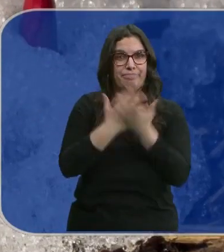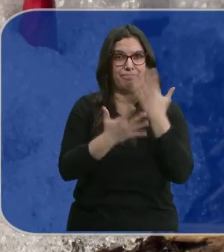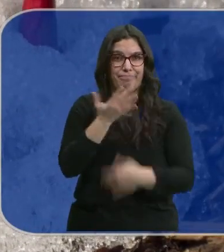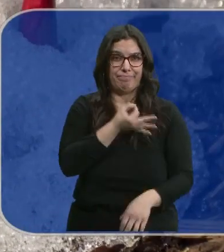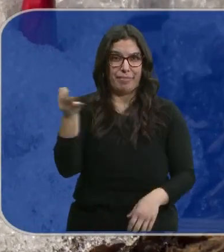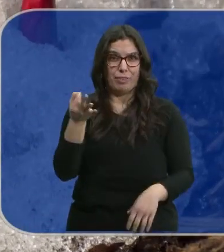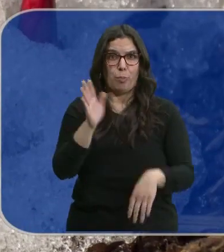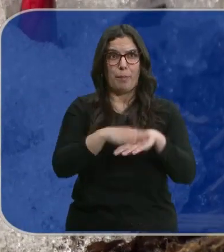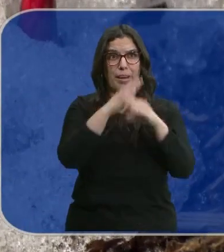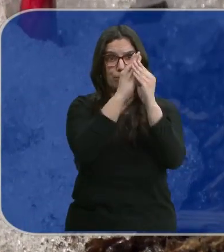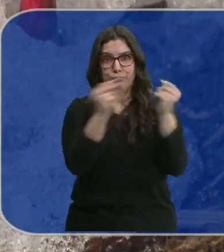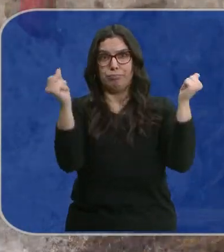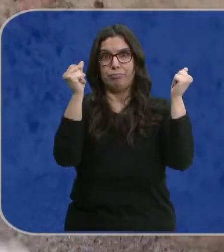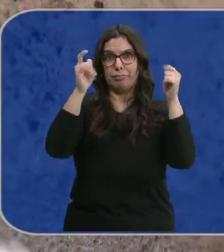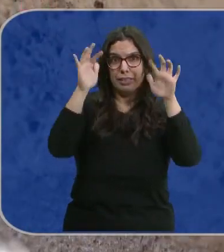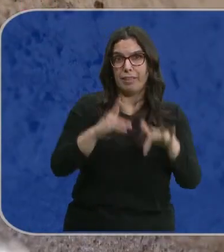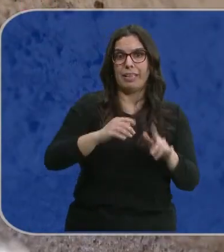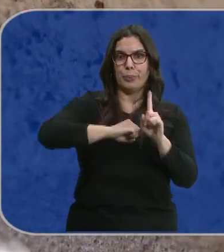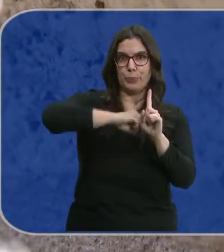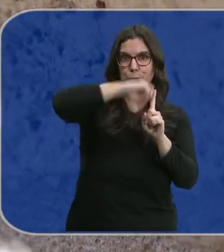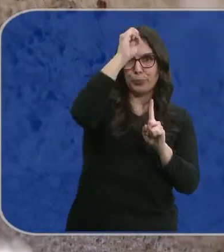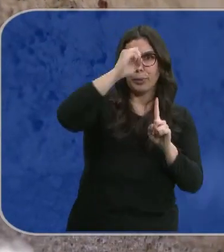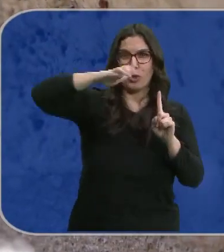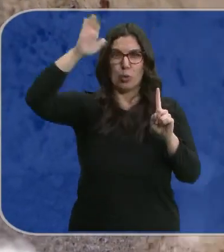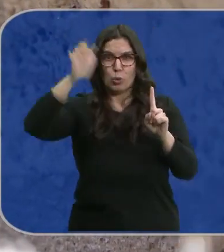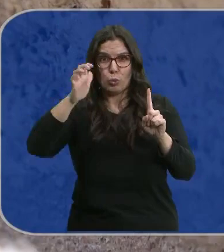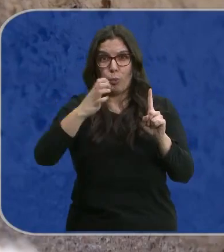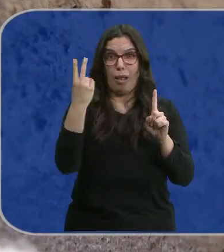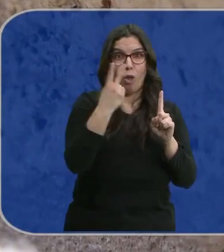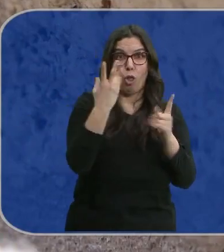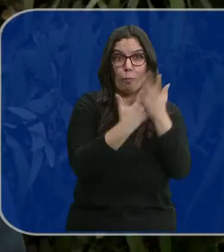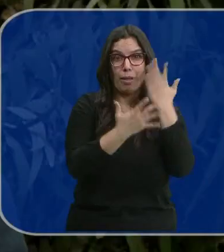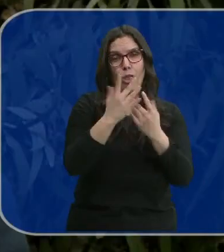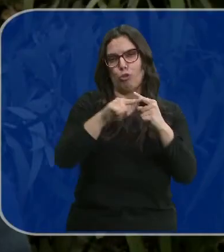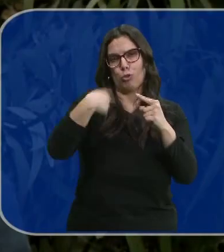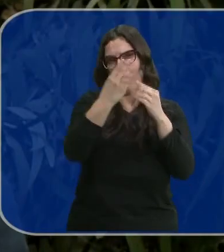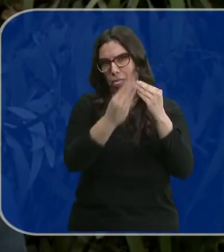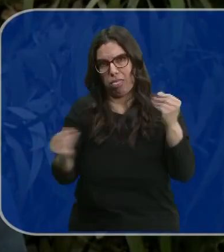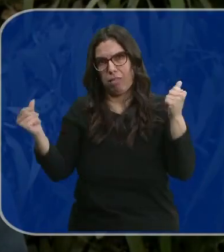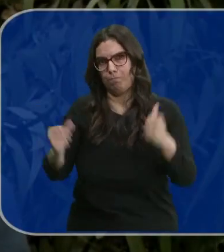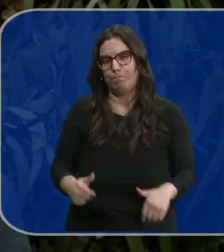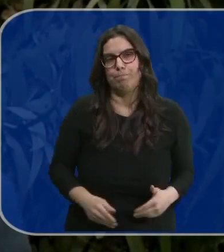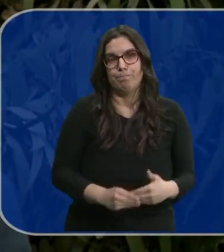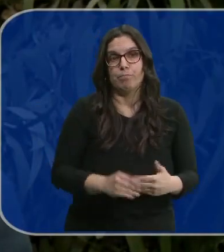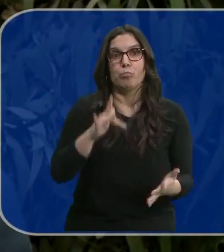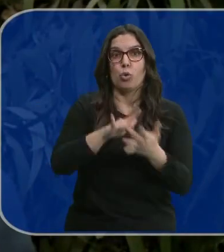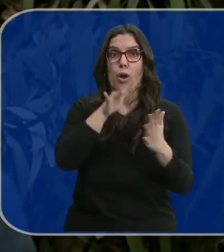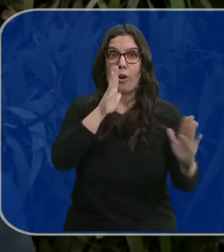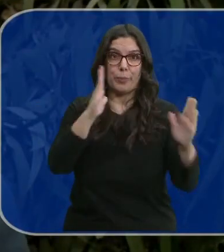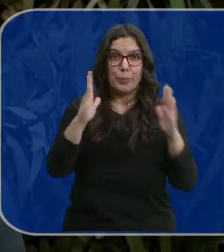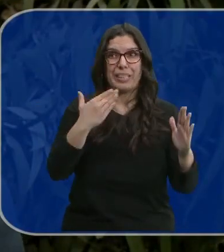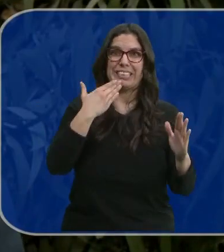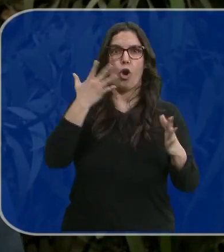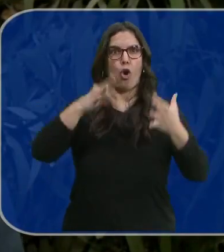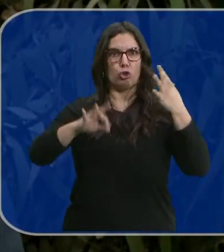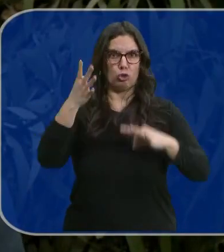que la nieve se vaya. Un aumento de las temperaturas y de las precipitaciones provoca el deshielo. Estamos atravesando un episodio